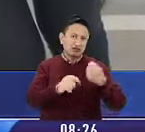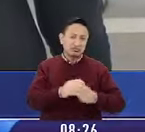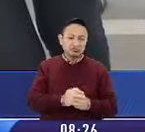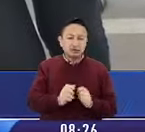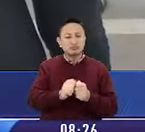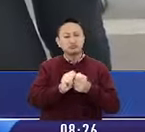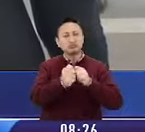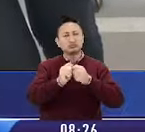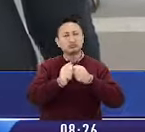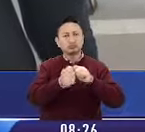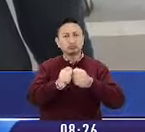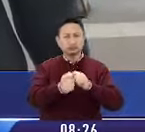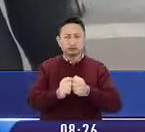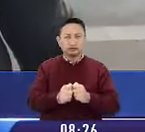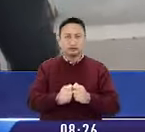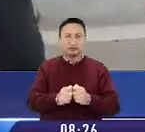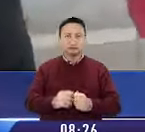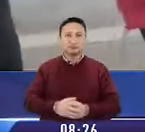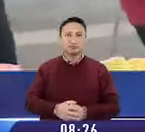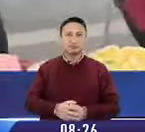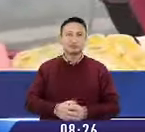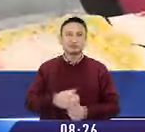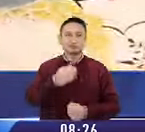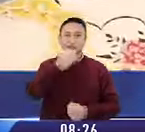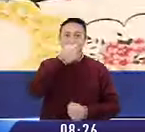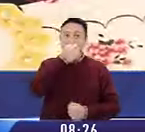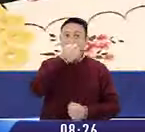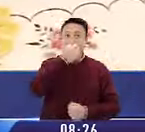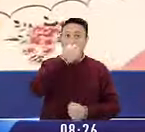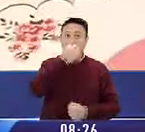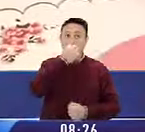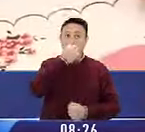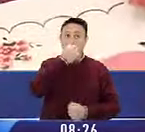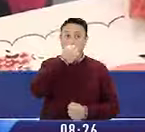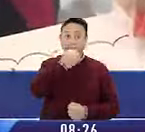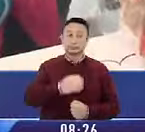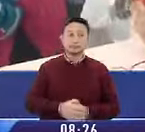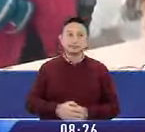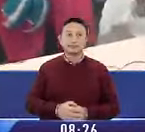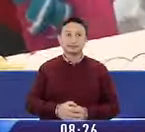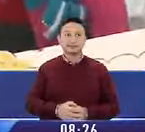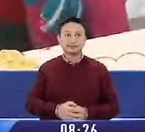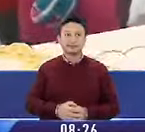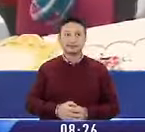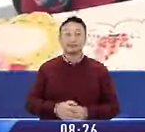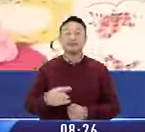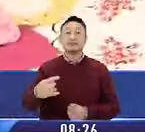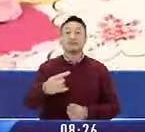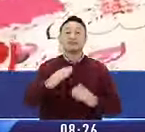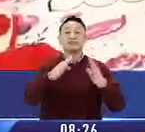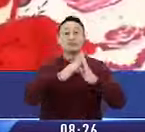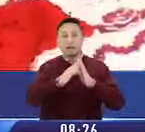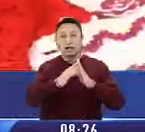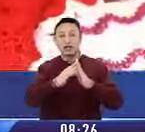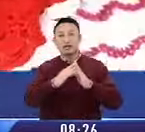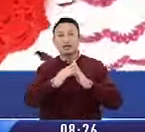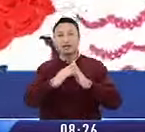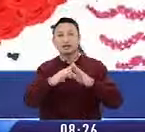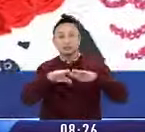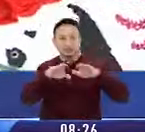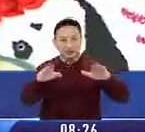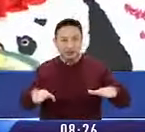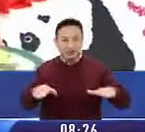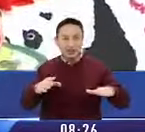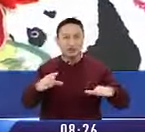mente proyectarme a realizar tejidos para bebés, para el hogar, tapetes para la sala, así